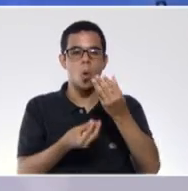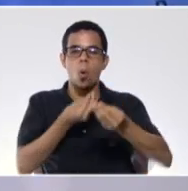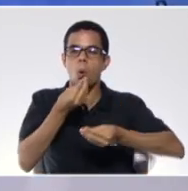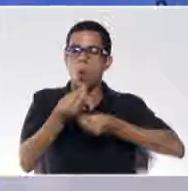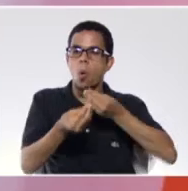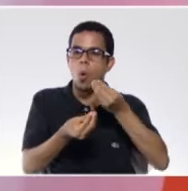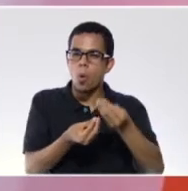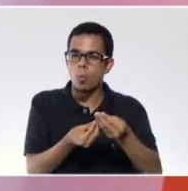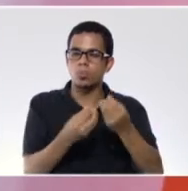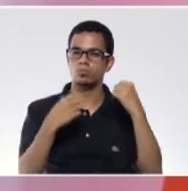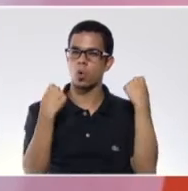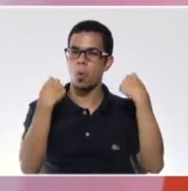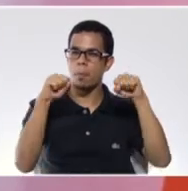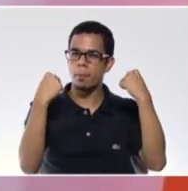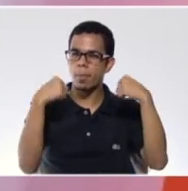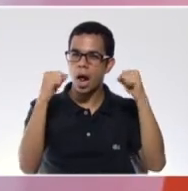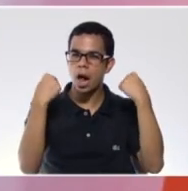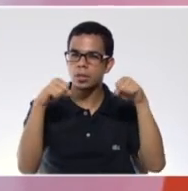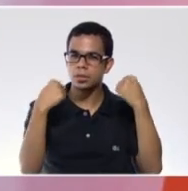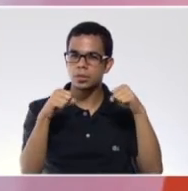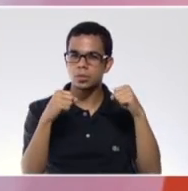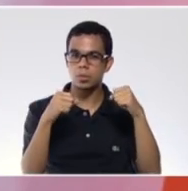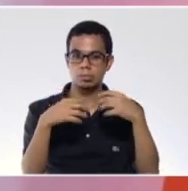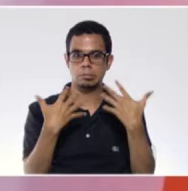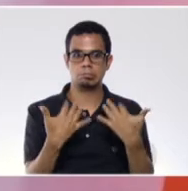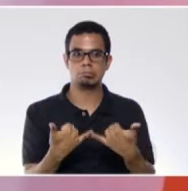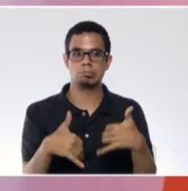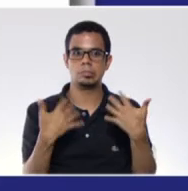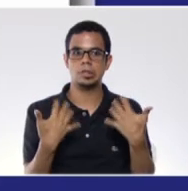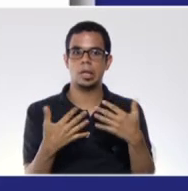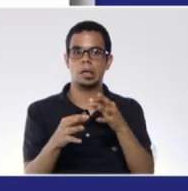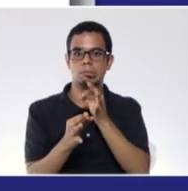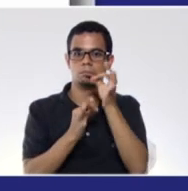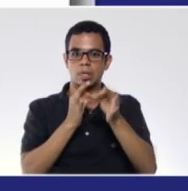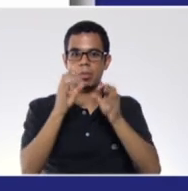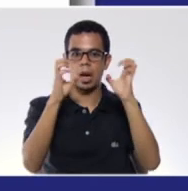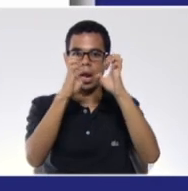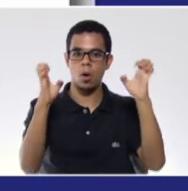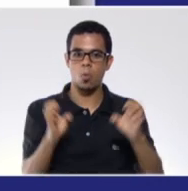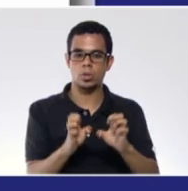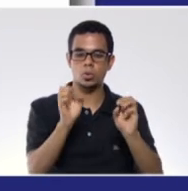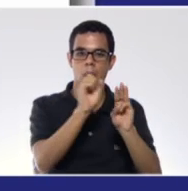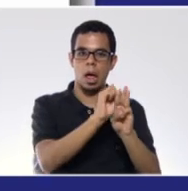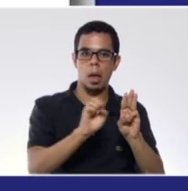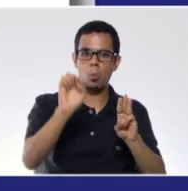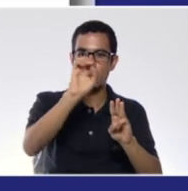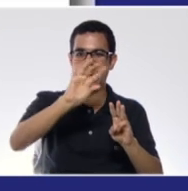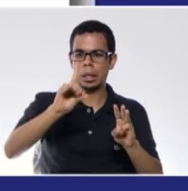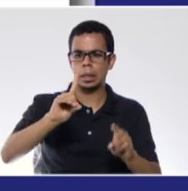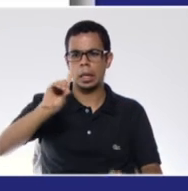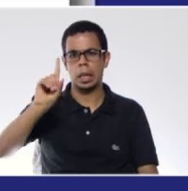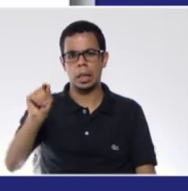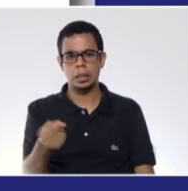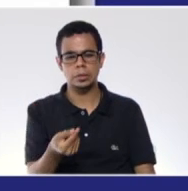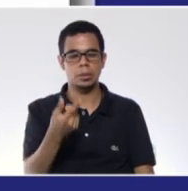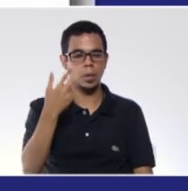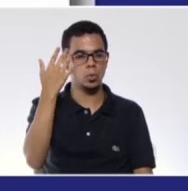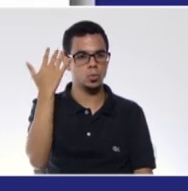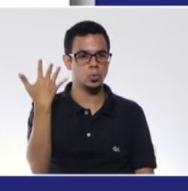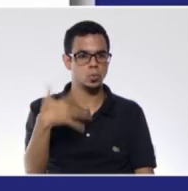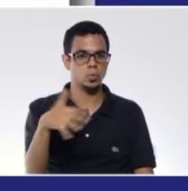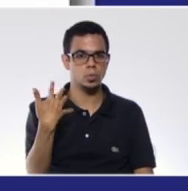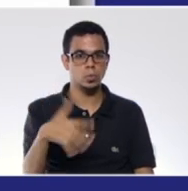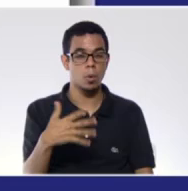tema de la ecuación. Nada más cuando hablamos de ecuación, wow, nos imaginamos los exponentes, los decimales, toda una serie